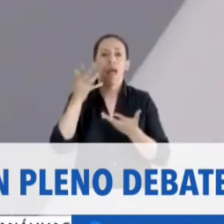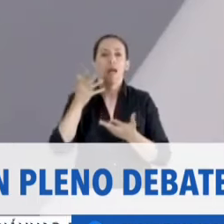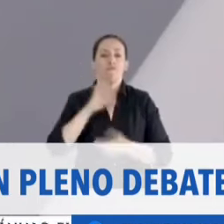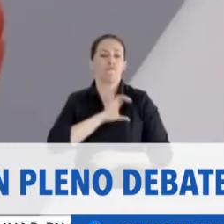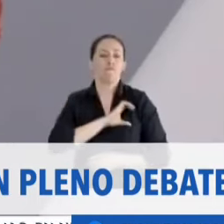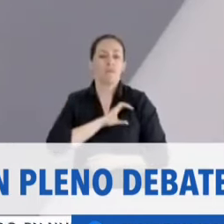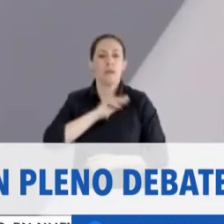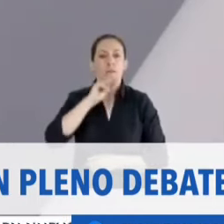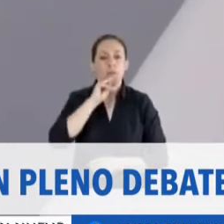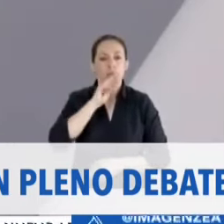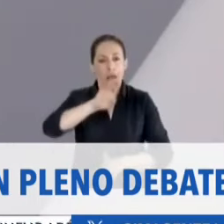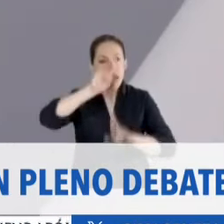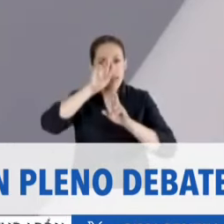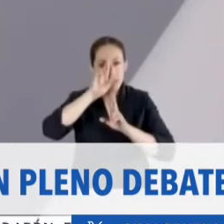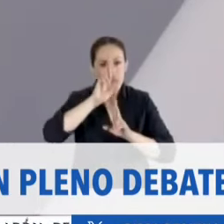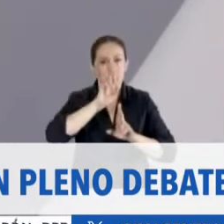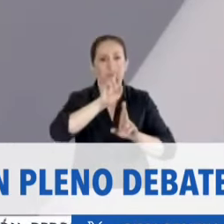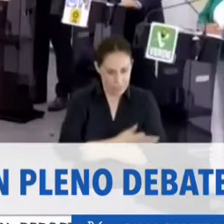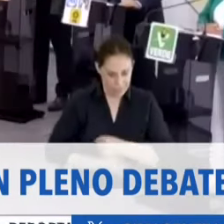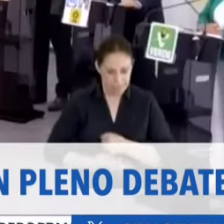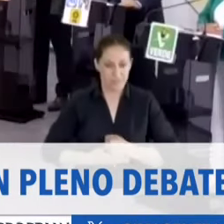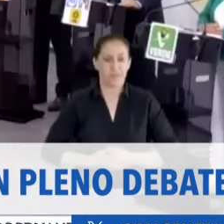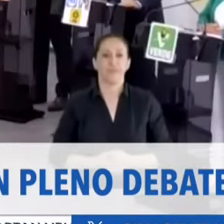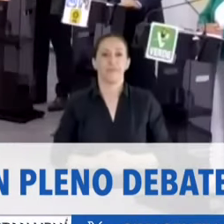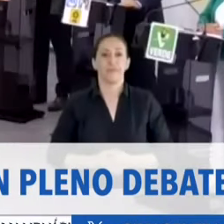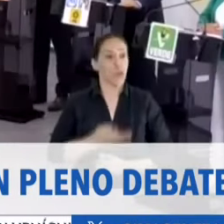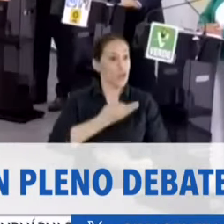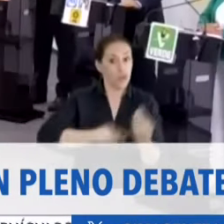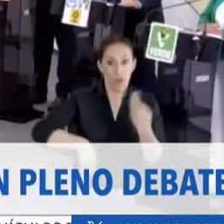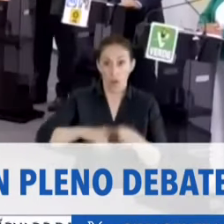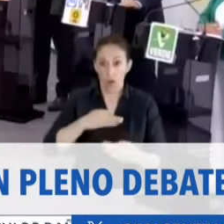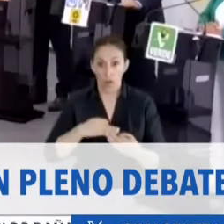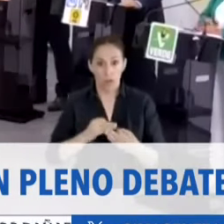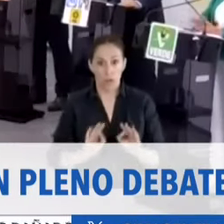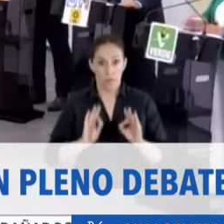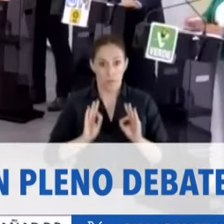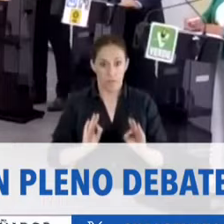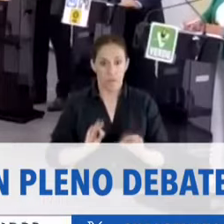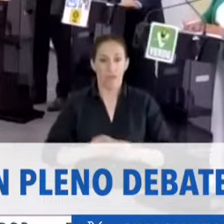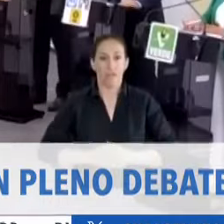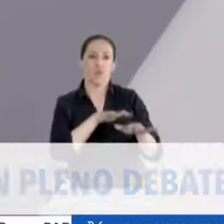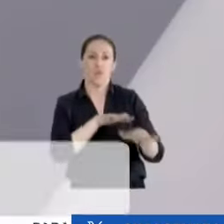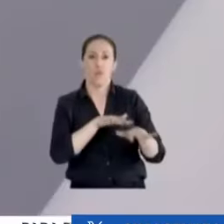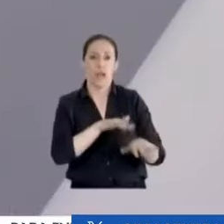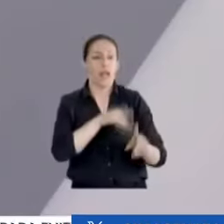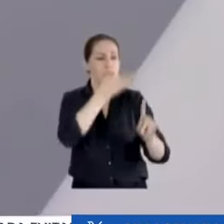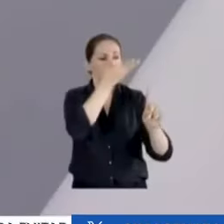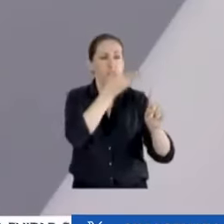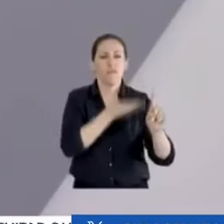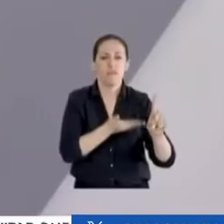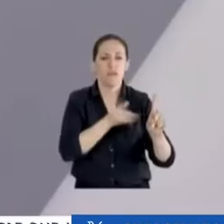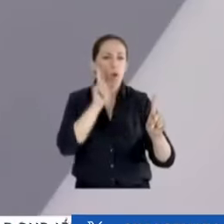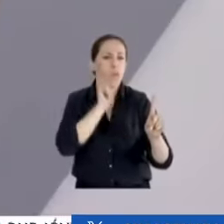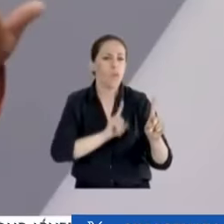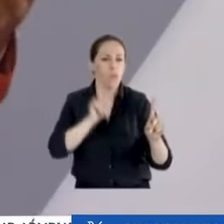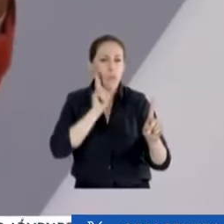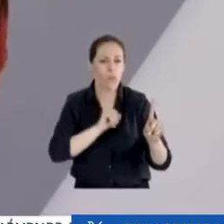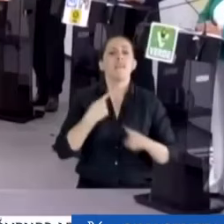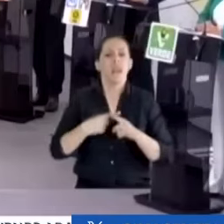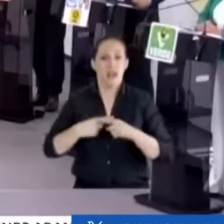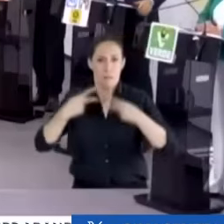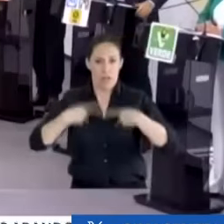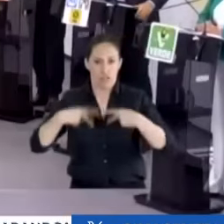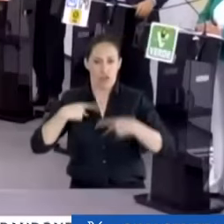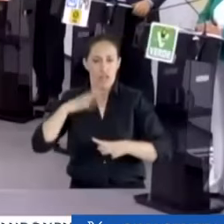democrático y además de entonar un pedacito de la canción el candidato miró hacia arriba y le mandó un saludo a su madre vean Qué